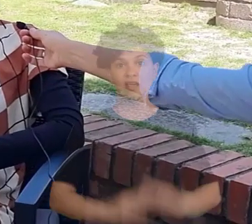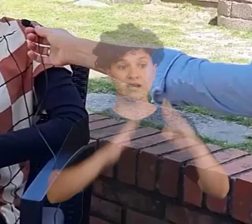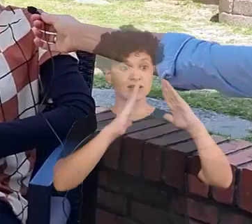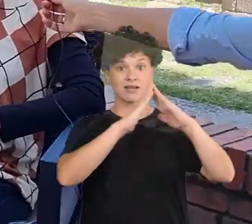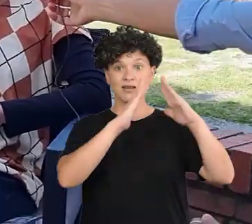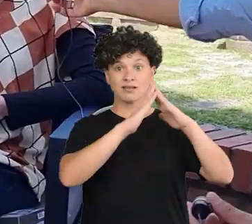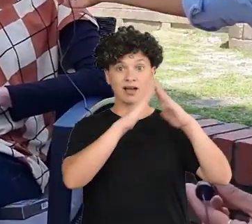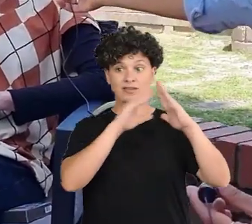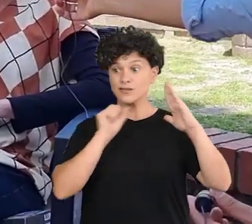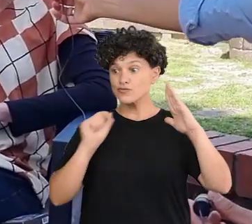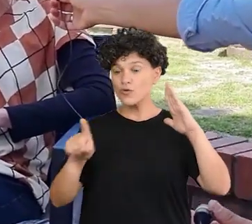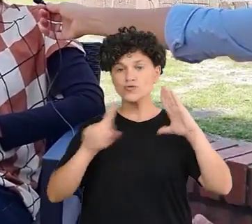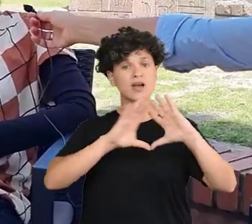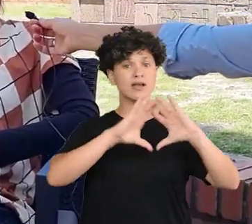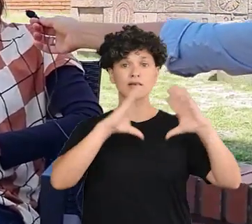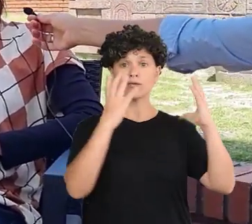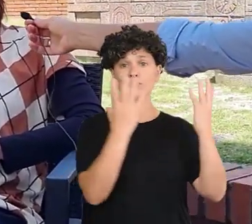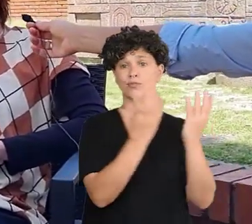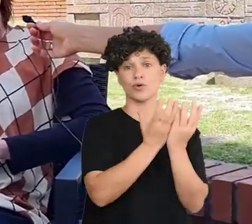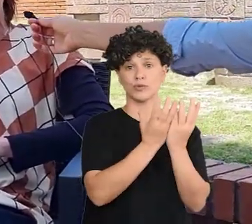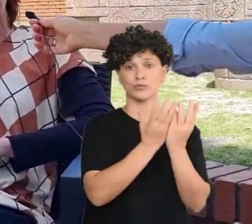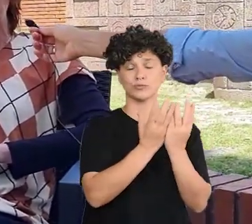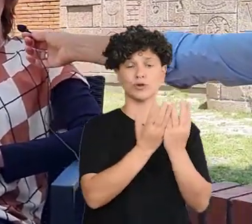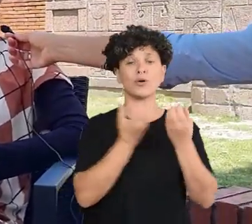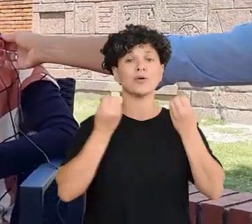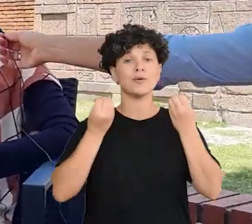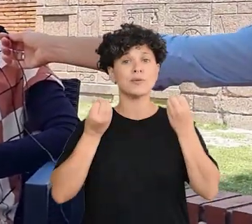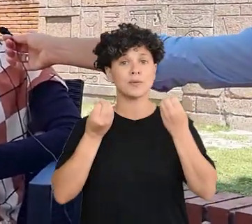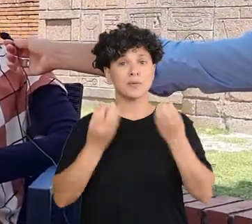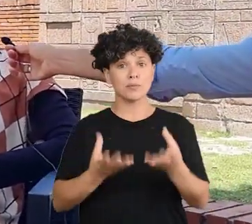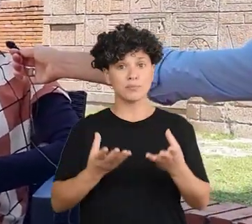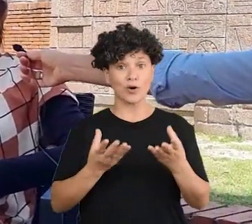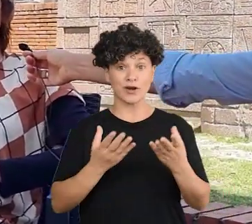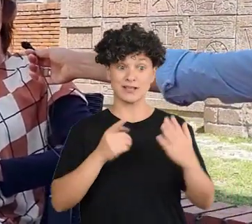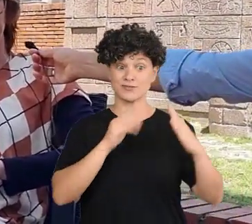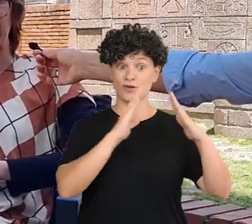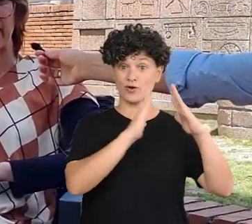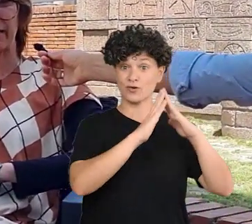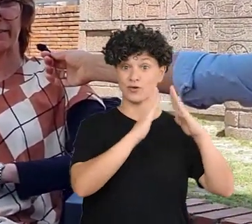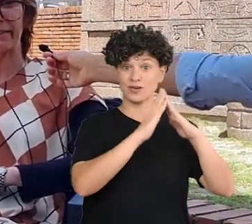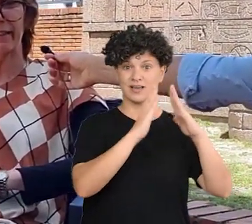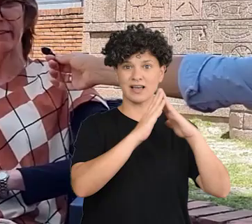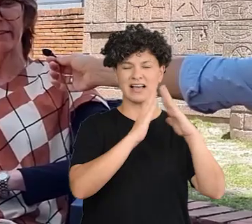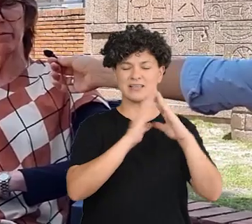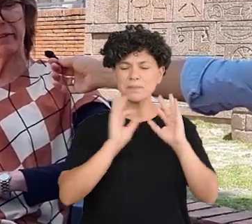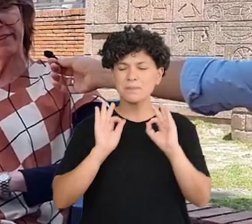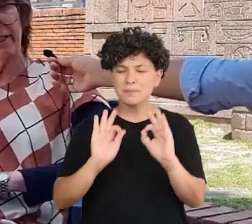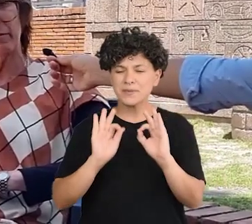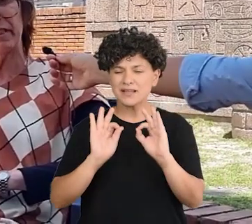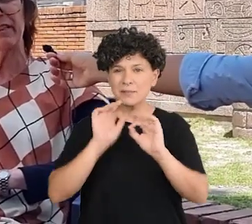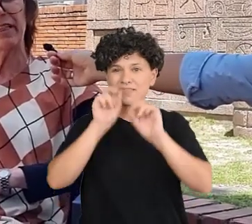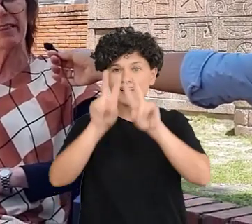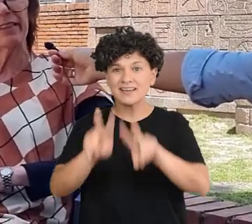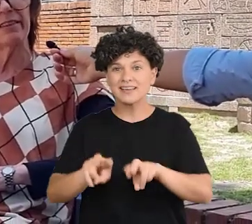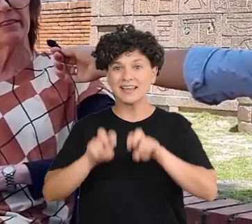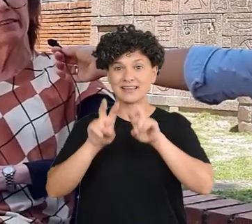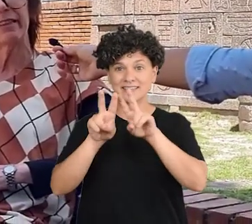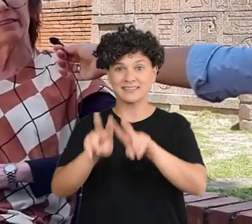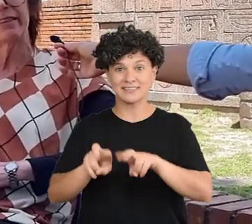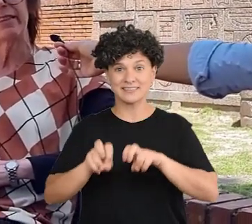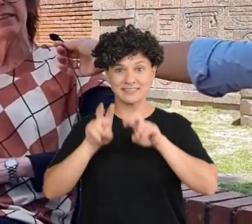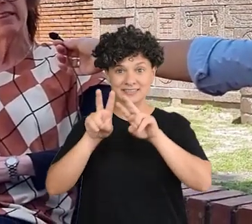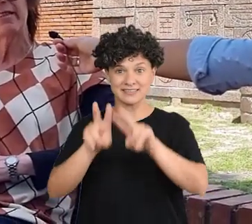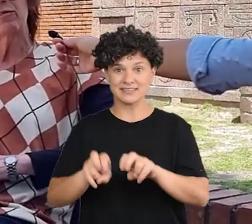Tu mundo era su casa. Por lo tanto, esa casa, especialmente la